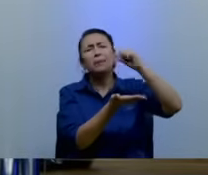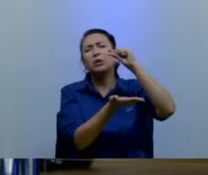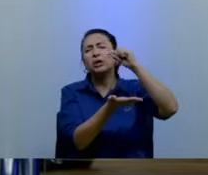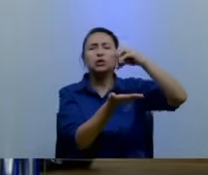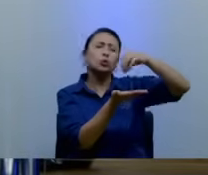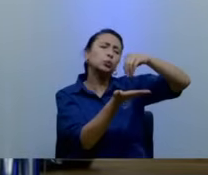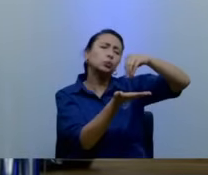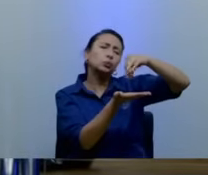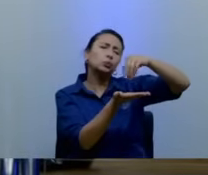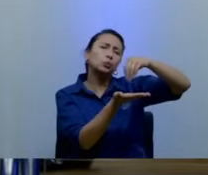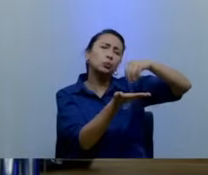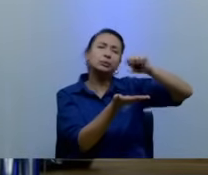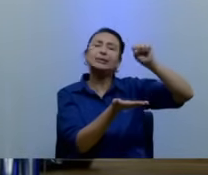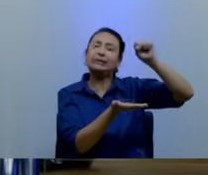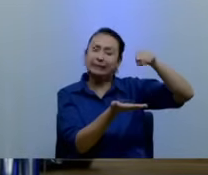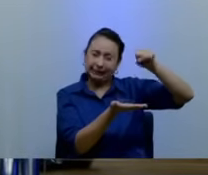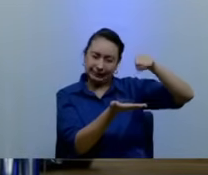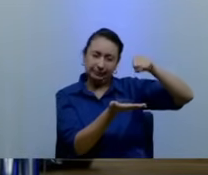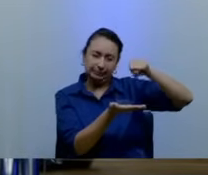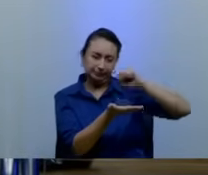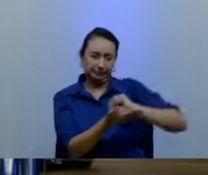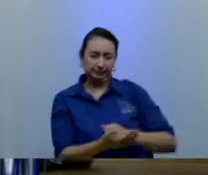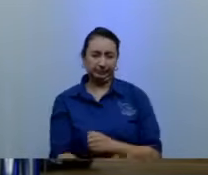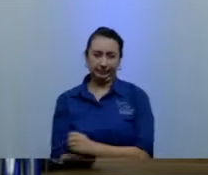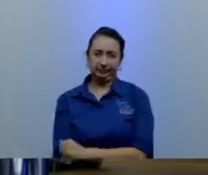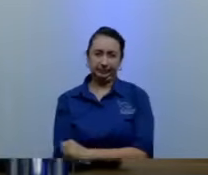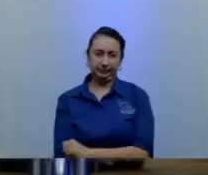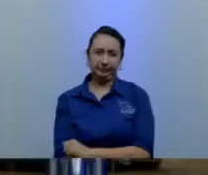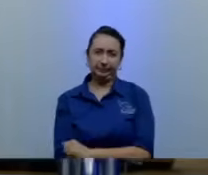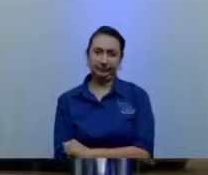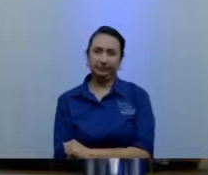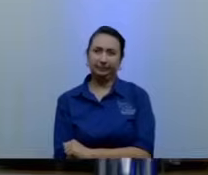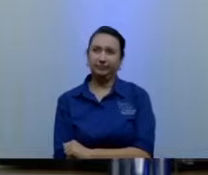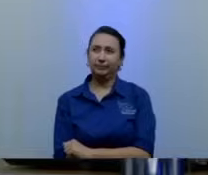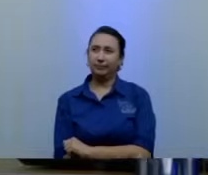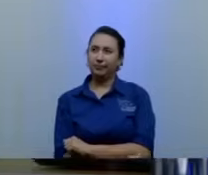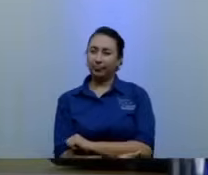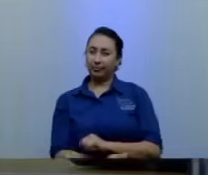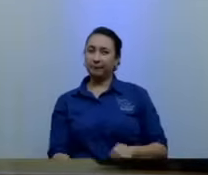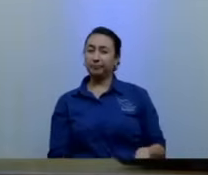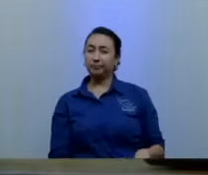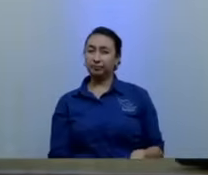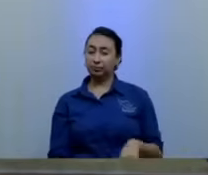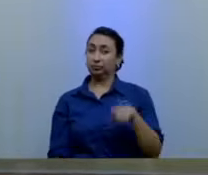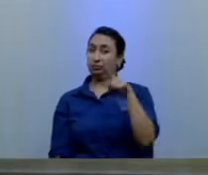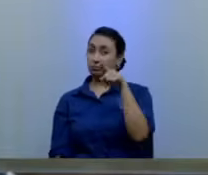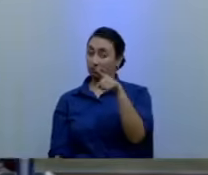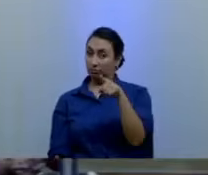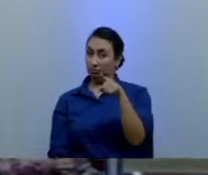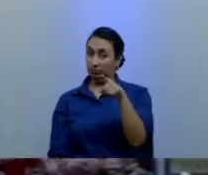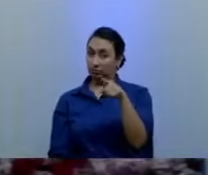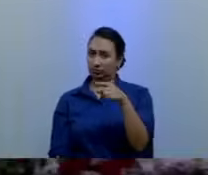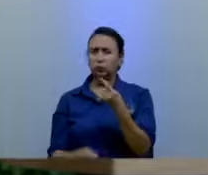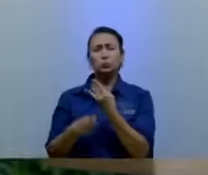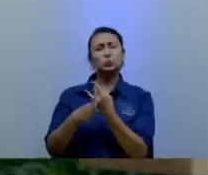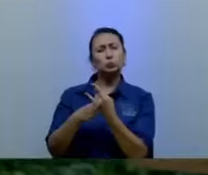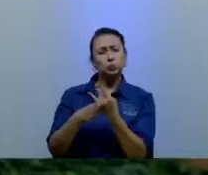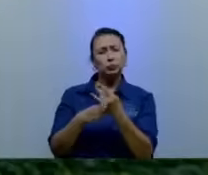mensaje con eso de esa tu revelación. Harina, azúcar, sal y cocaína. No,